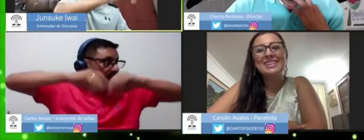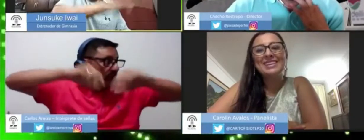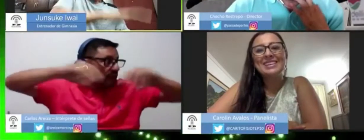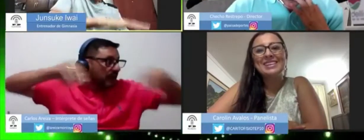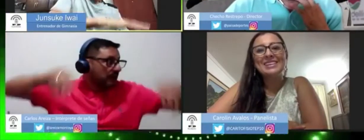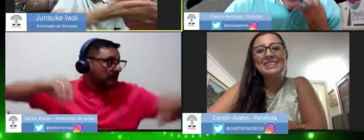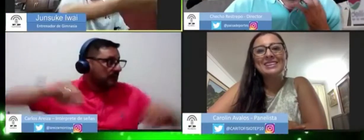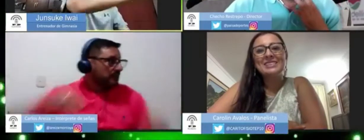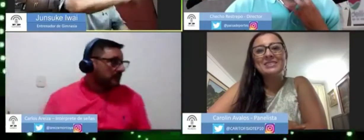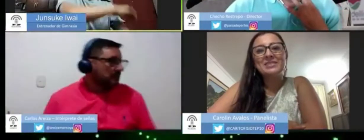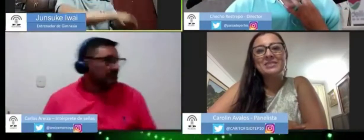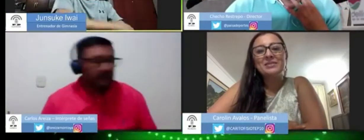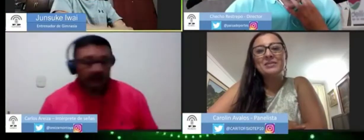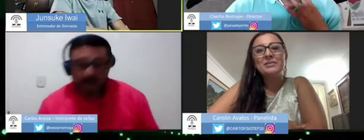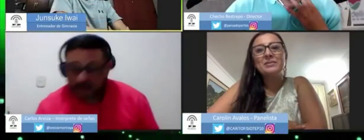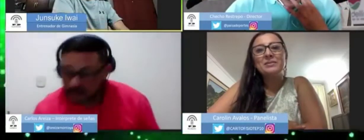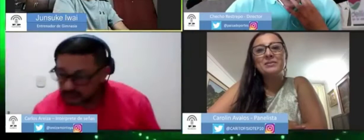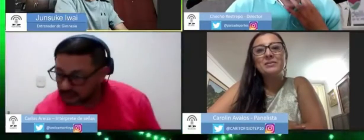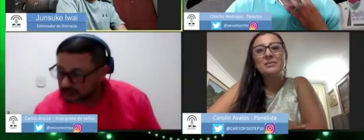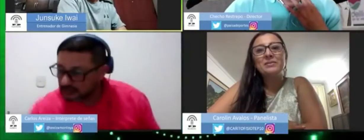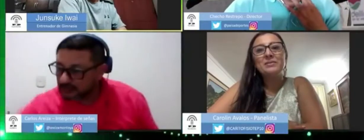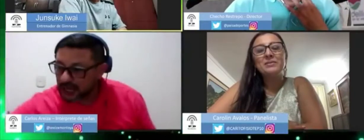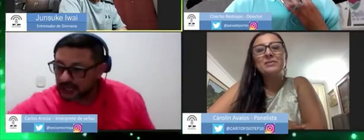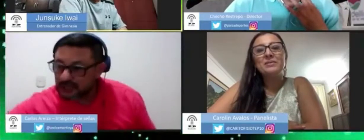¿Sí? Estaba entrenando con eso.